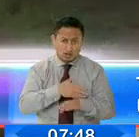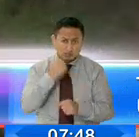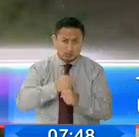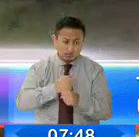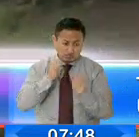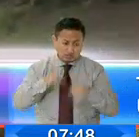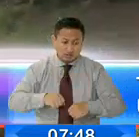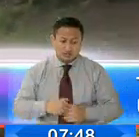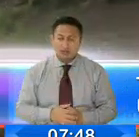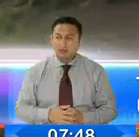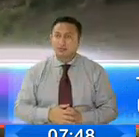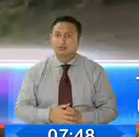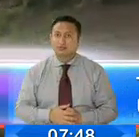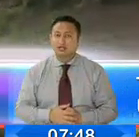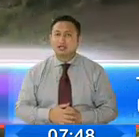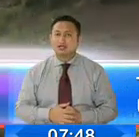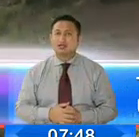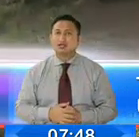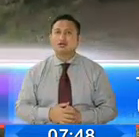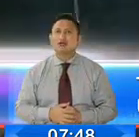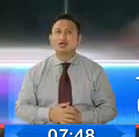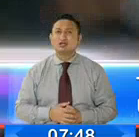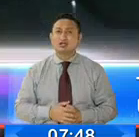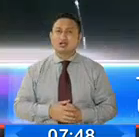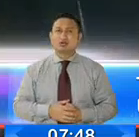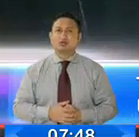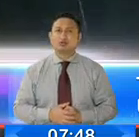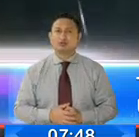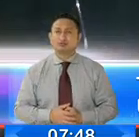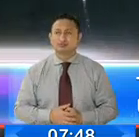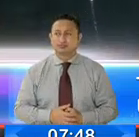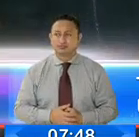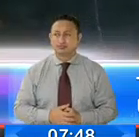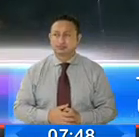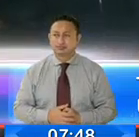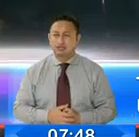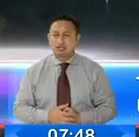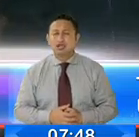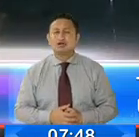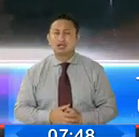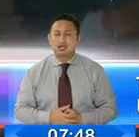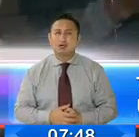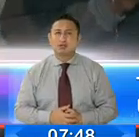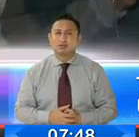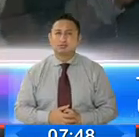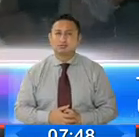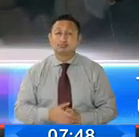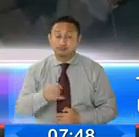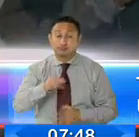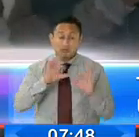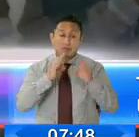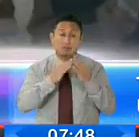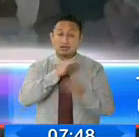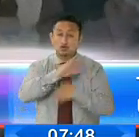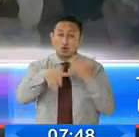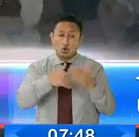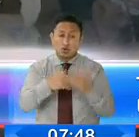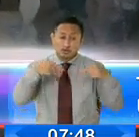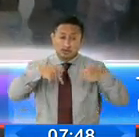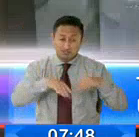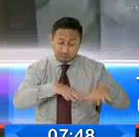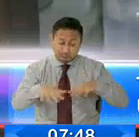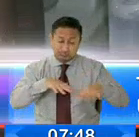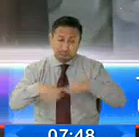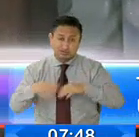las necesidades en este hogar son múltiples, no son más grandes que el amor de esta familia y todo lo que han tenido que hacer en este